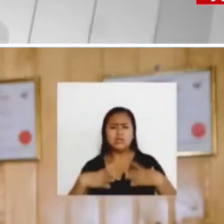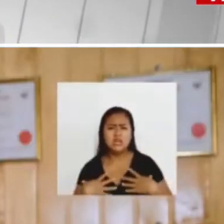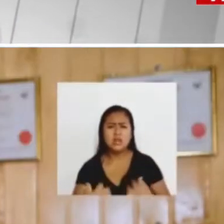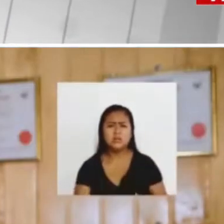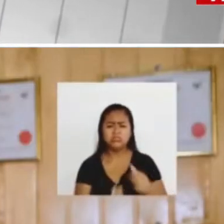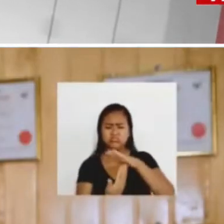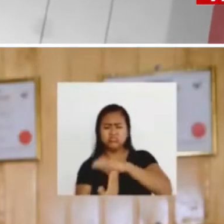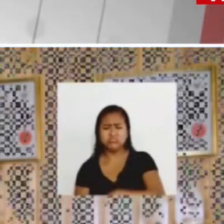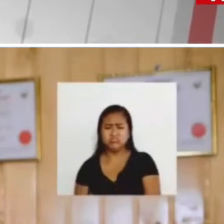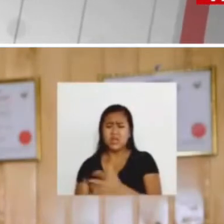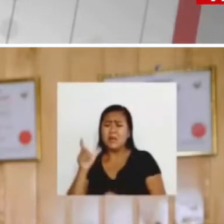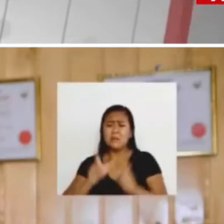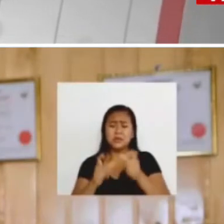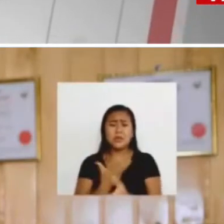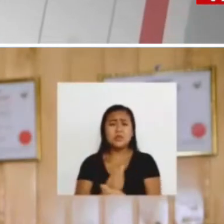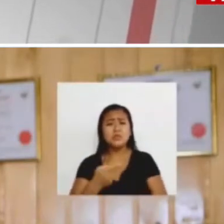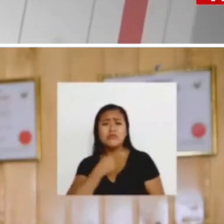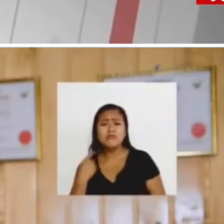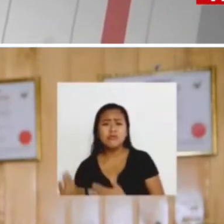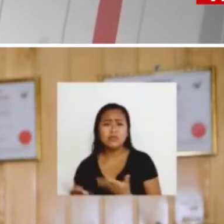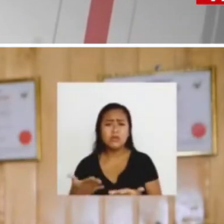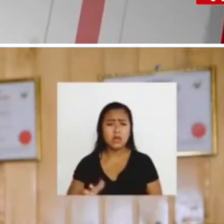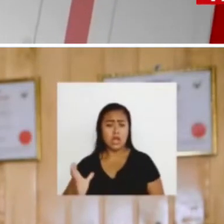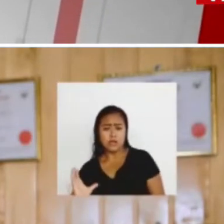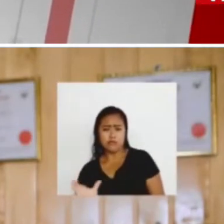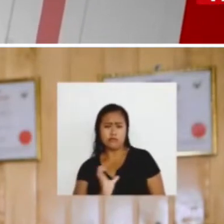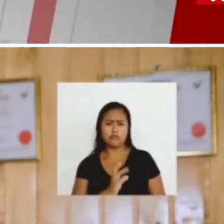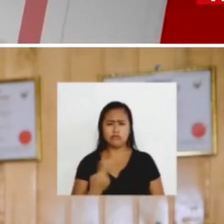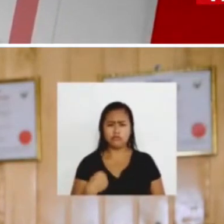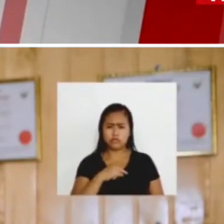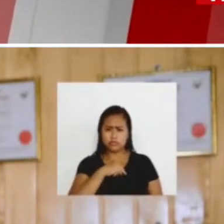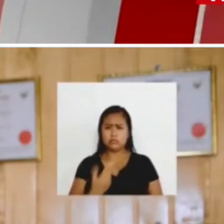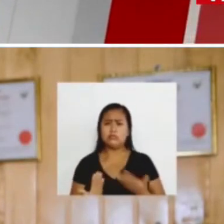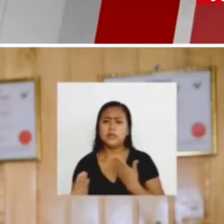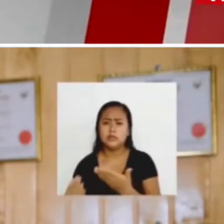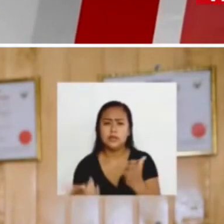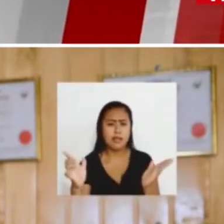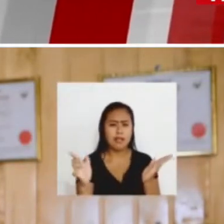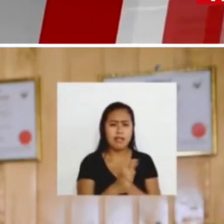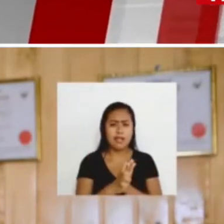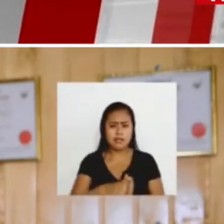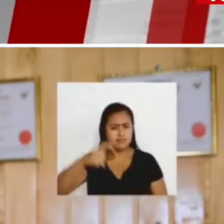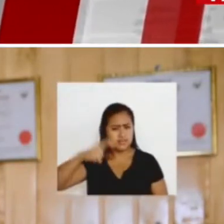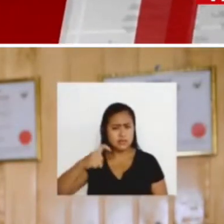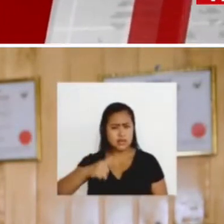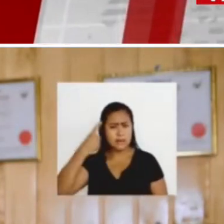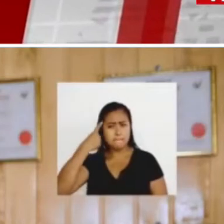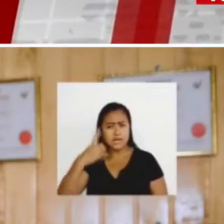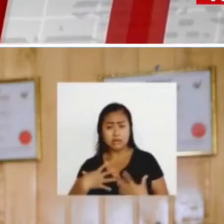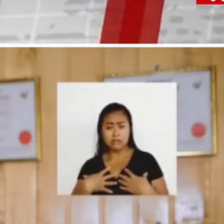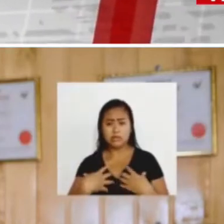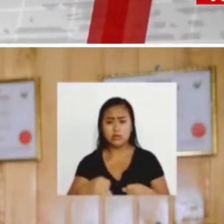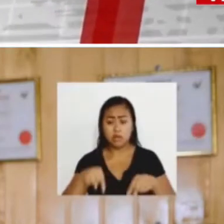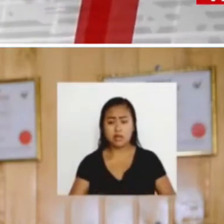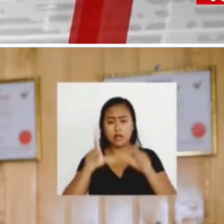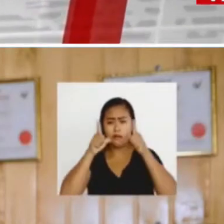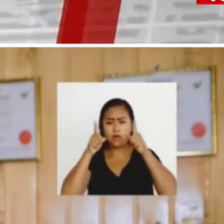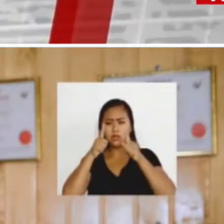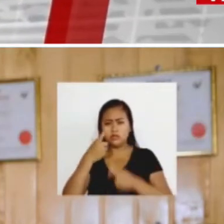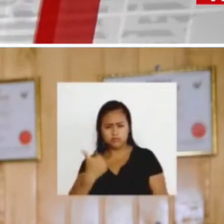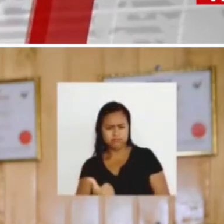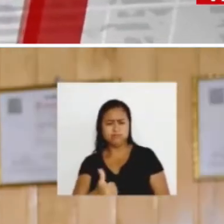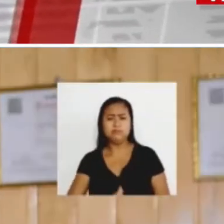Pasar a una segunda vuelta, César Acuña, ¿con quién cree que mejor sería? ¿Con Lescano, con Verónica